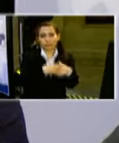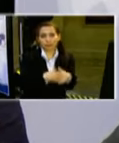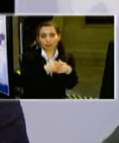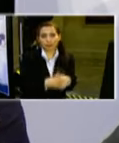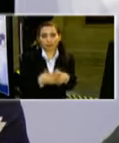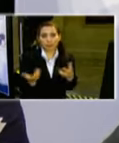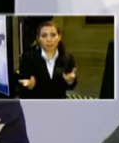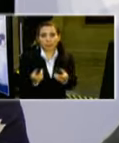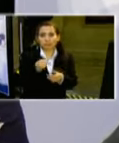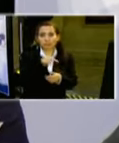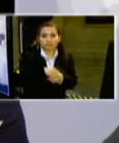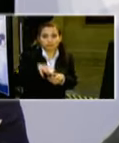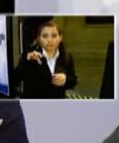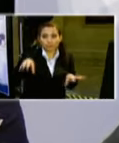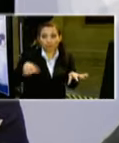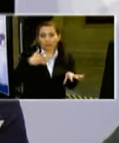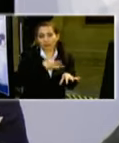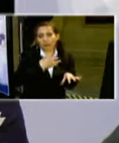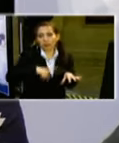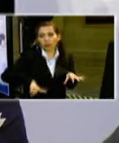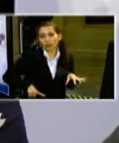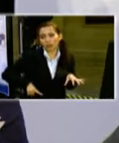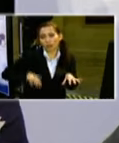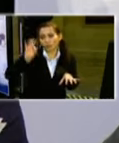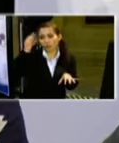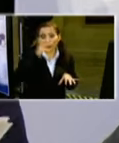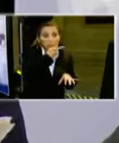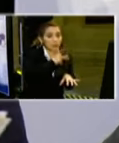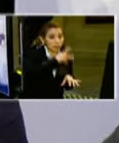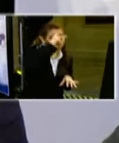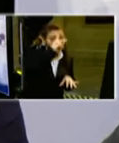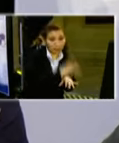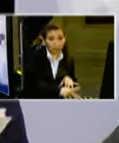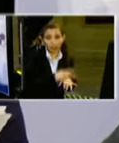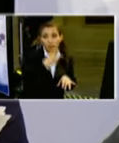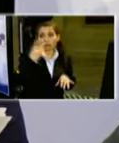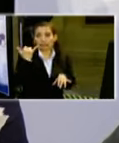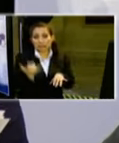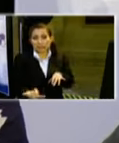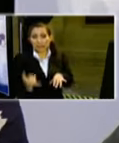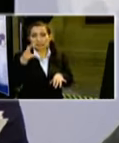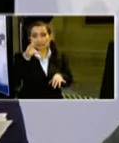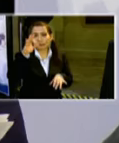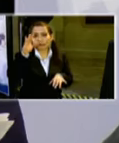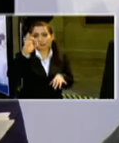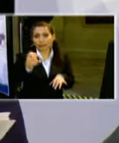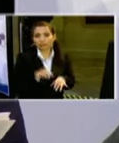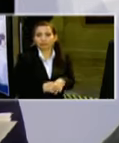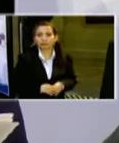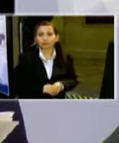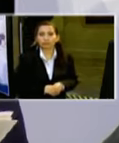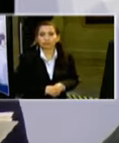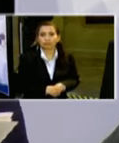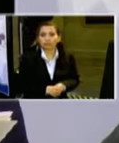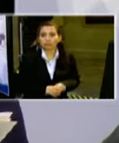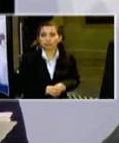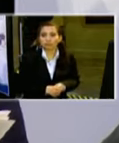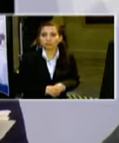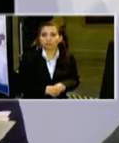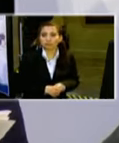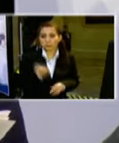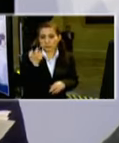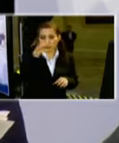productivas que tiene el gobierno federal, como es Petróleos Mexicanos y la Comisión Federal de Electricidad. En